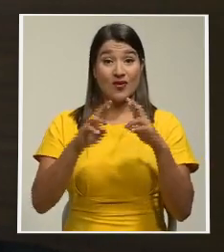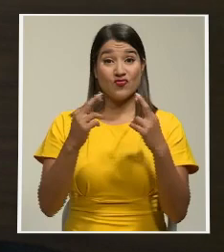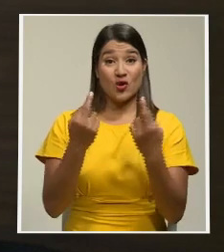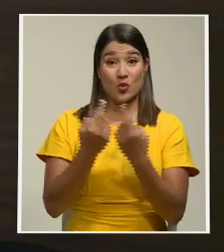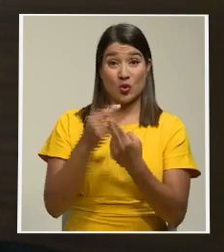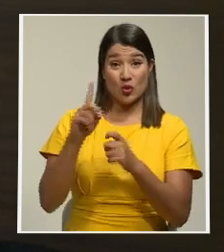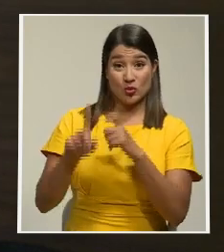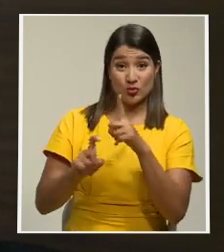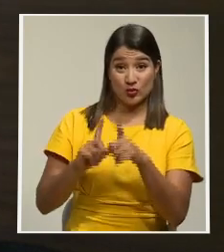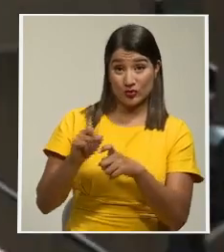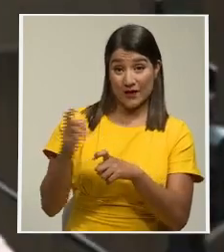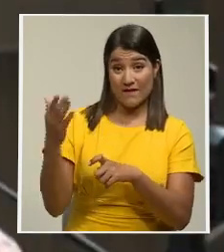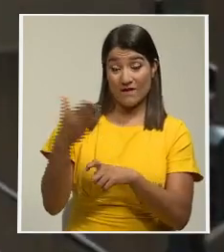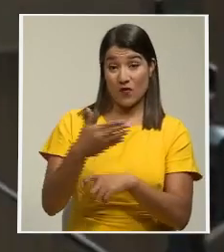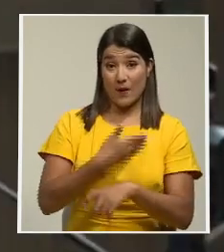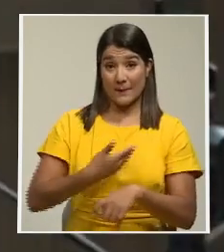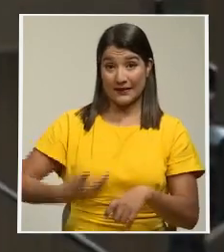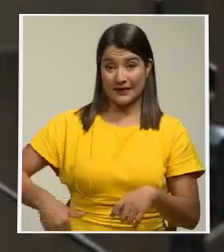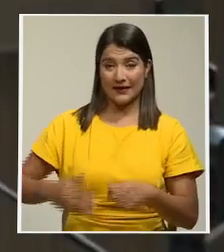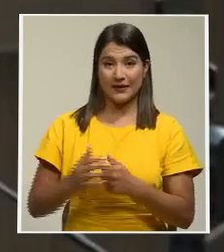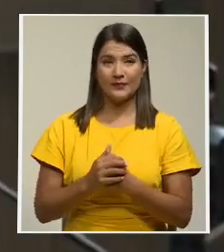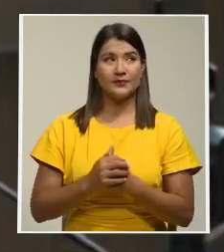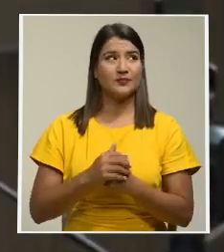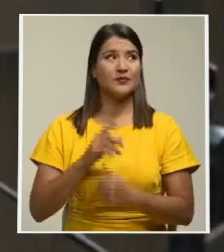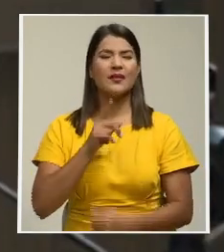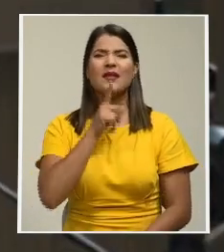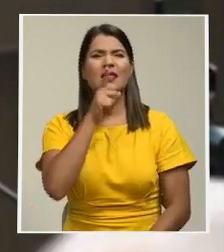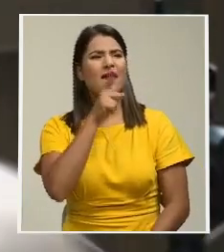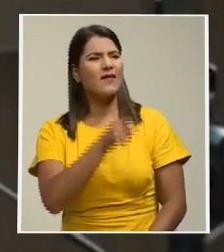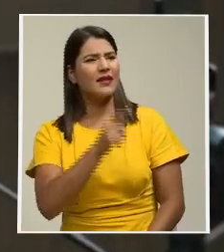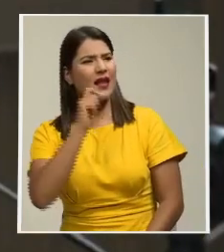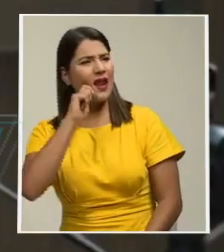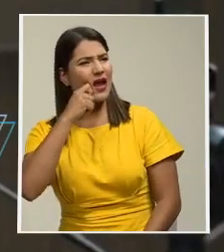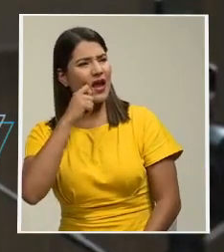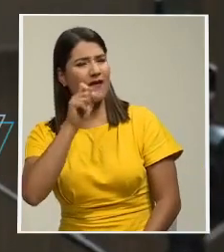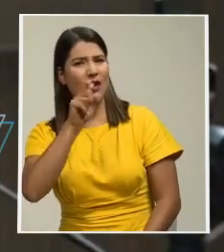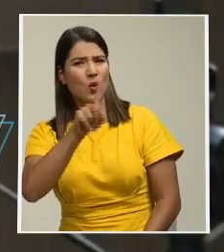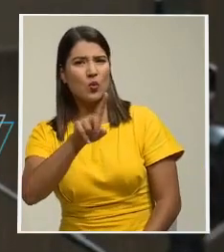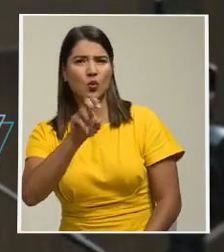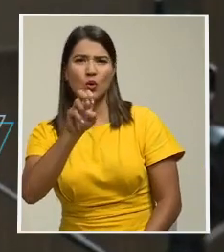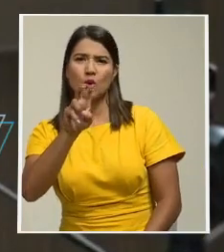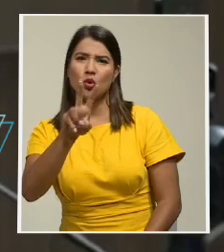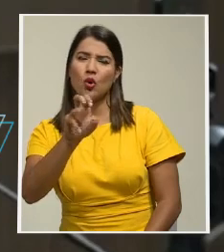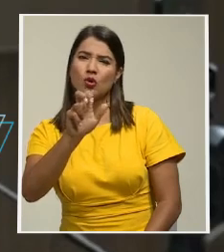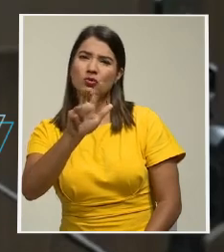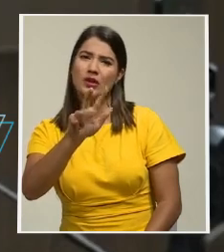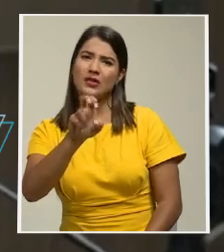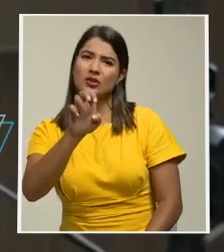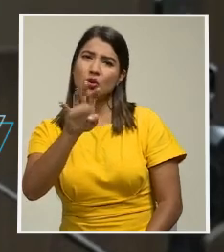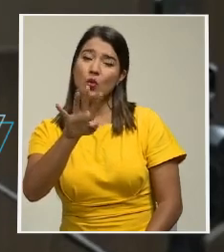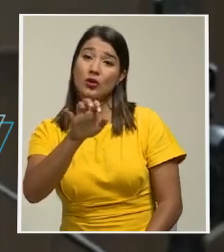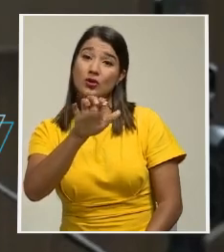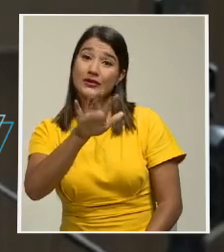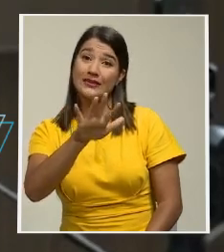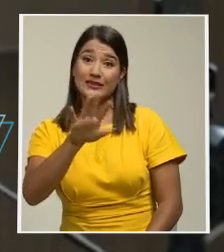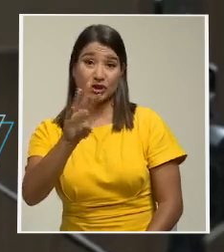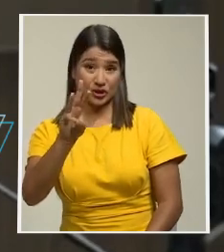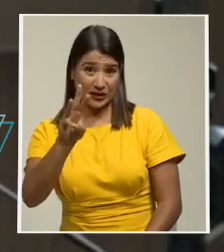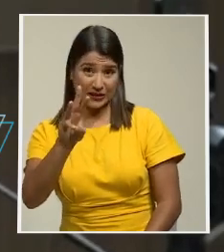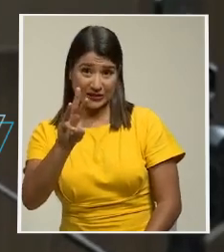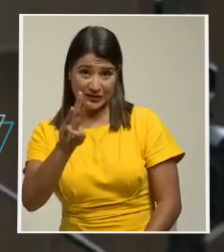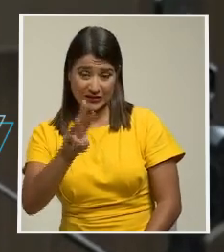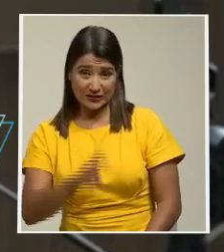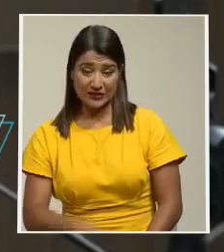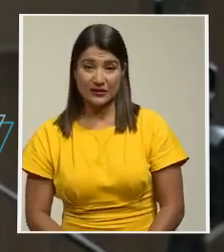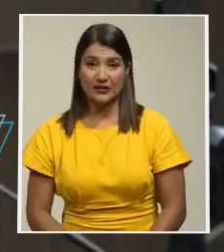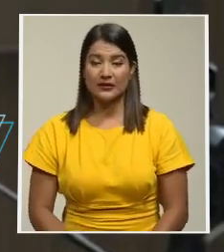día de ayer. Es verdad que la clave era 1, 2, 3, 4, 5, 6.